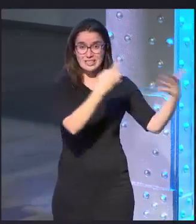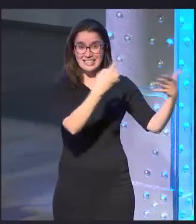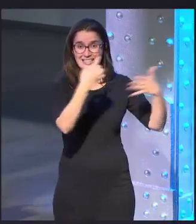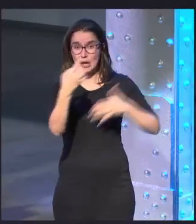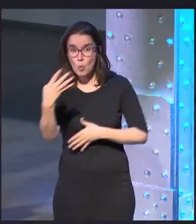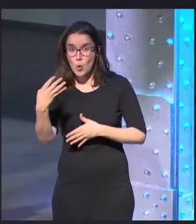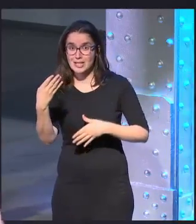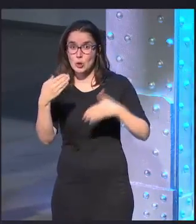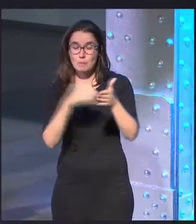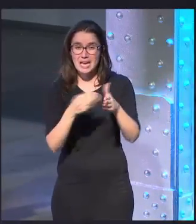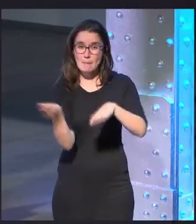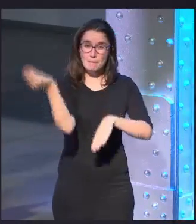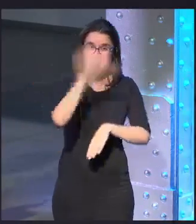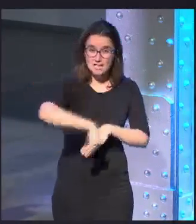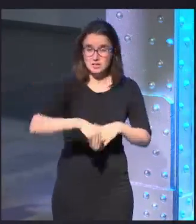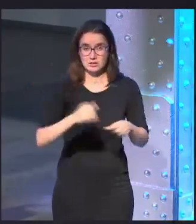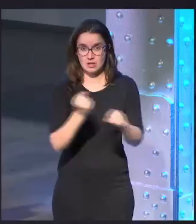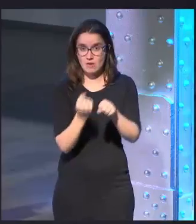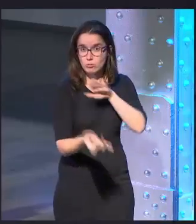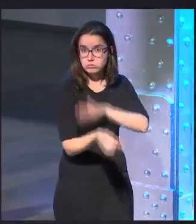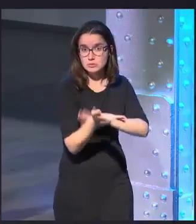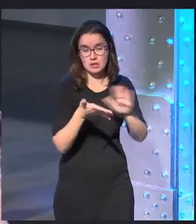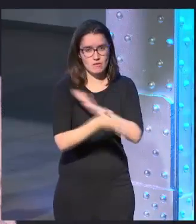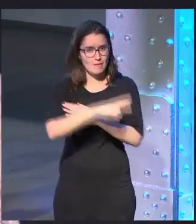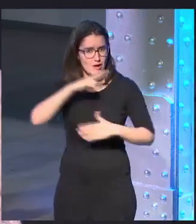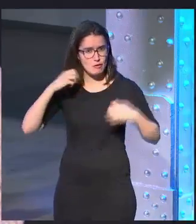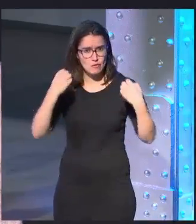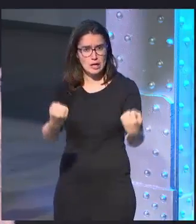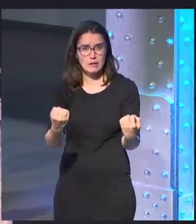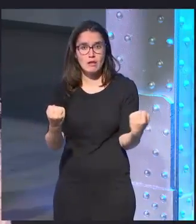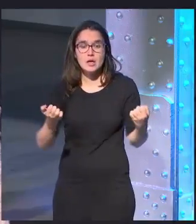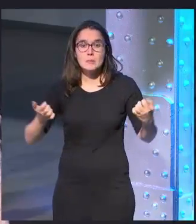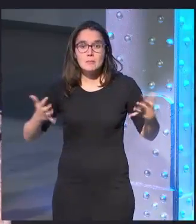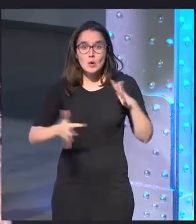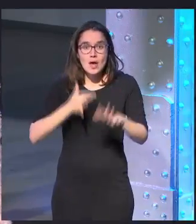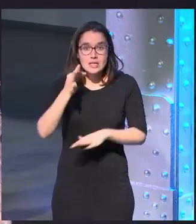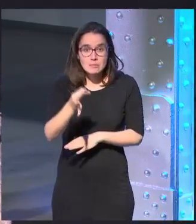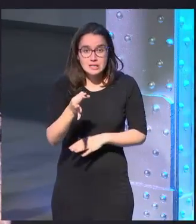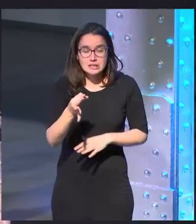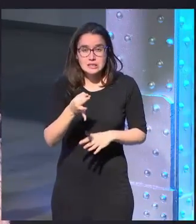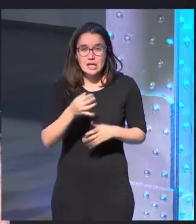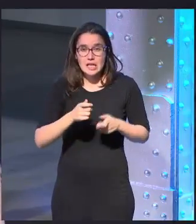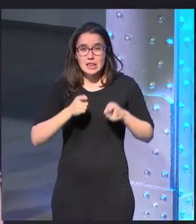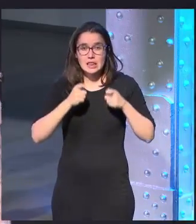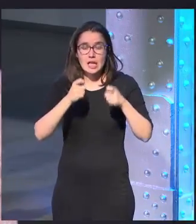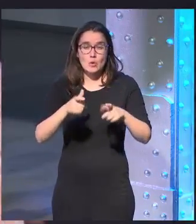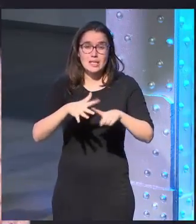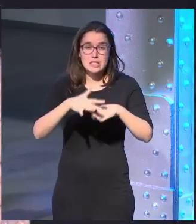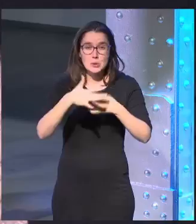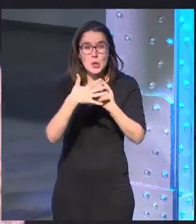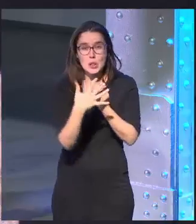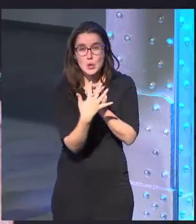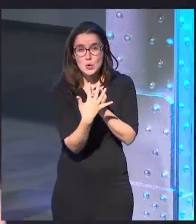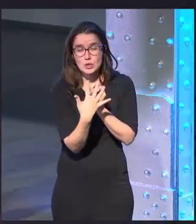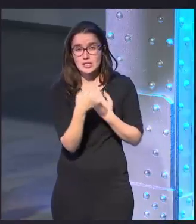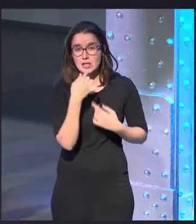han creado empleo y por lo tanto este es el valor que tienen, sino que además contribuyen a una circunstancia que